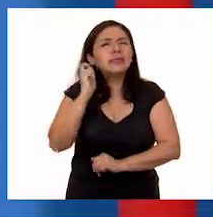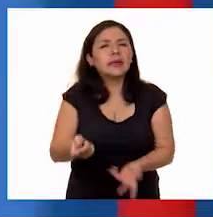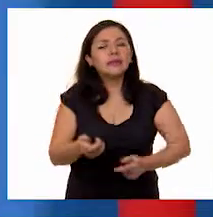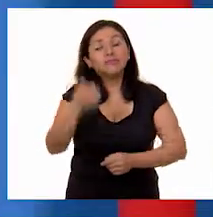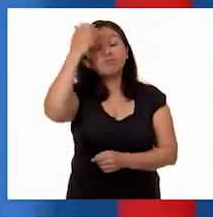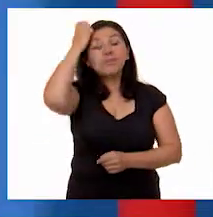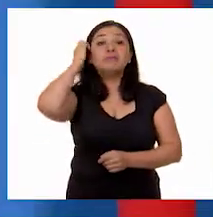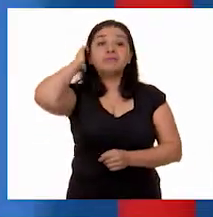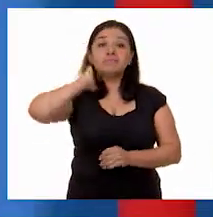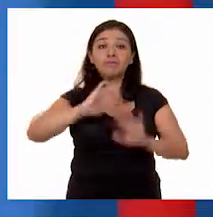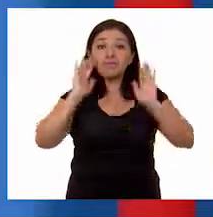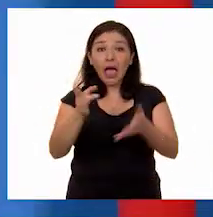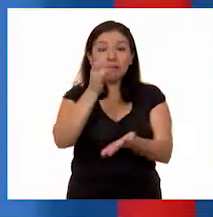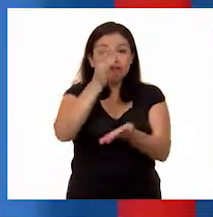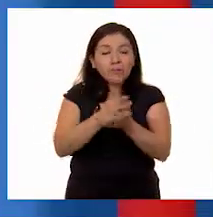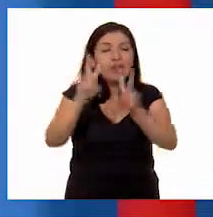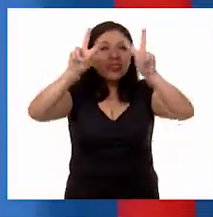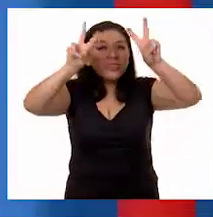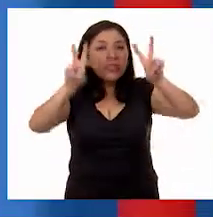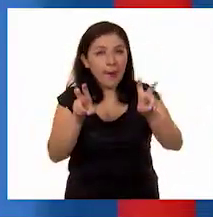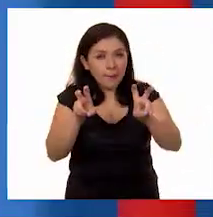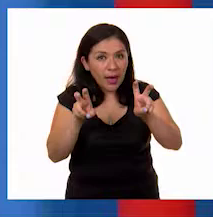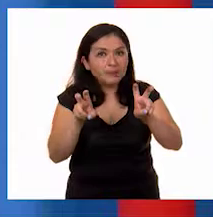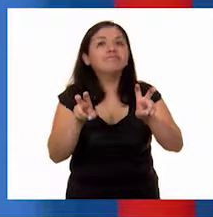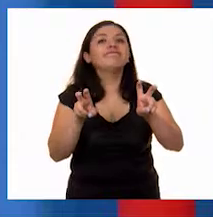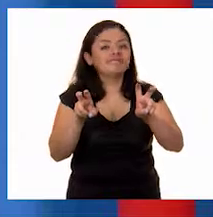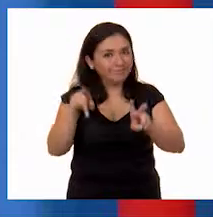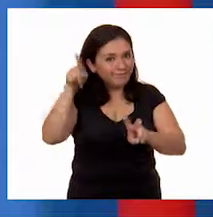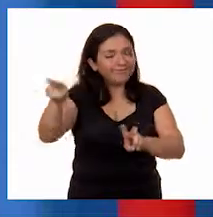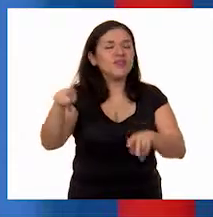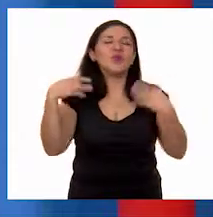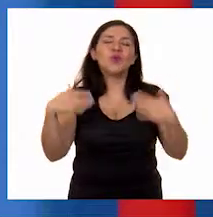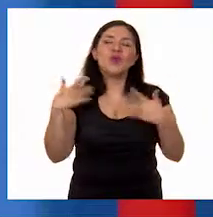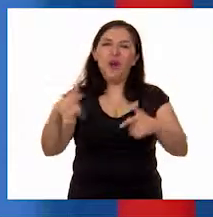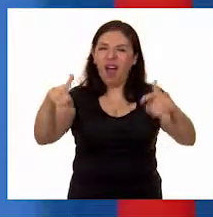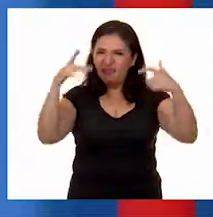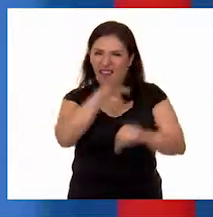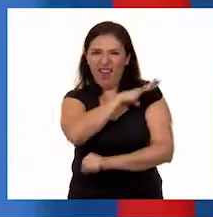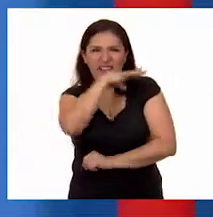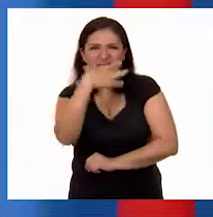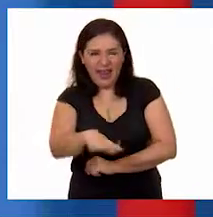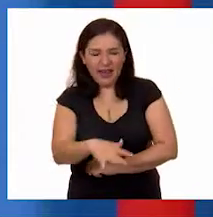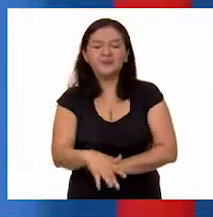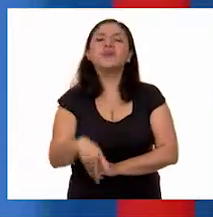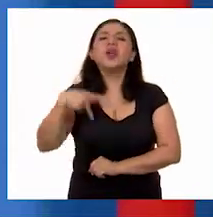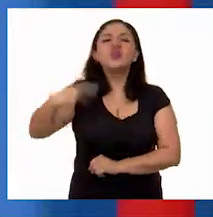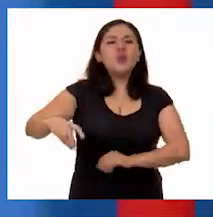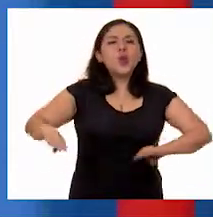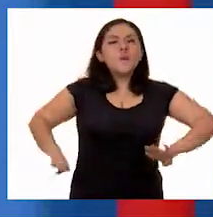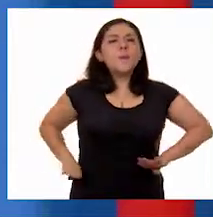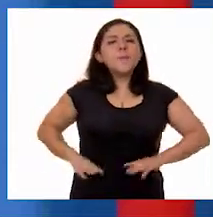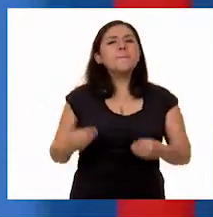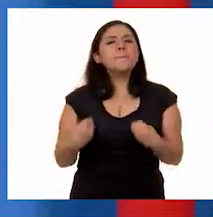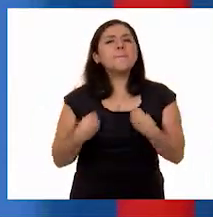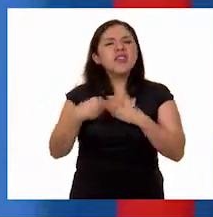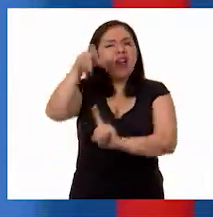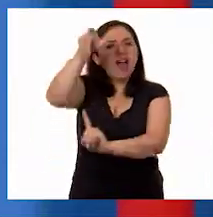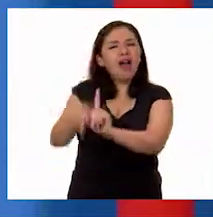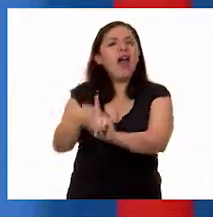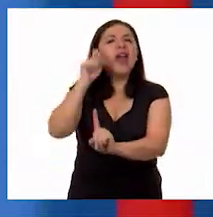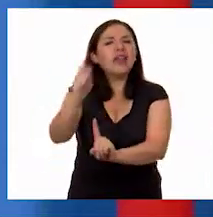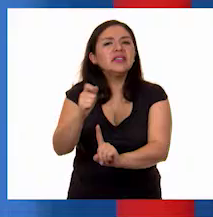que identificamos el tema, es decir, mi generalísimo, y qué aspectos de su vida decidió destacar cada